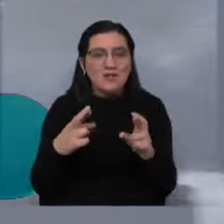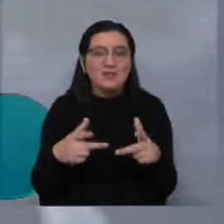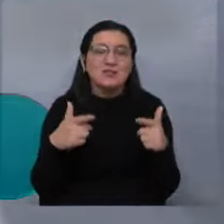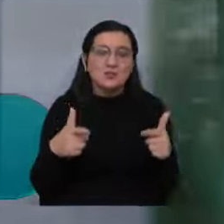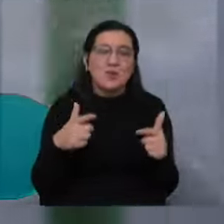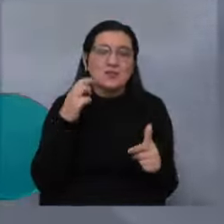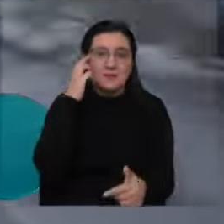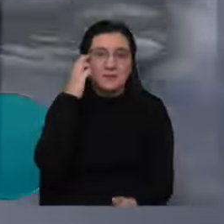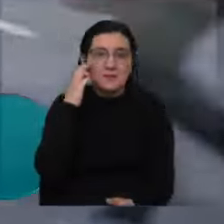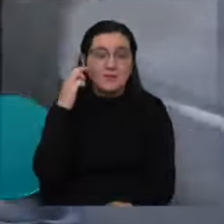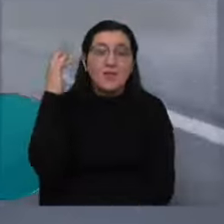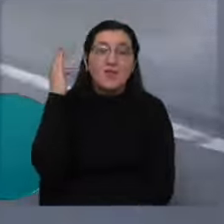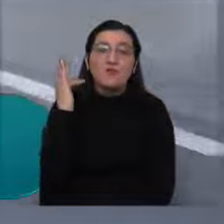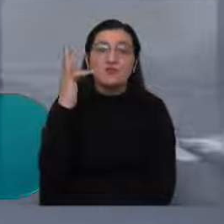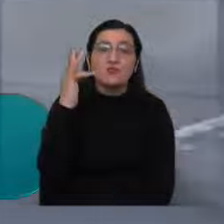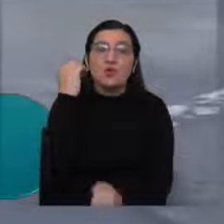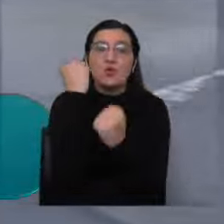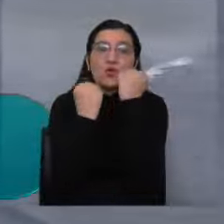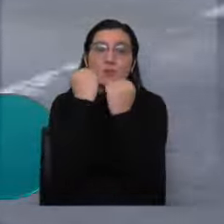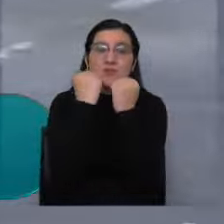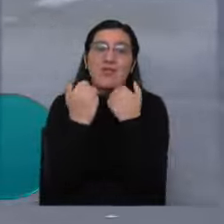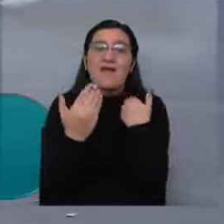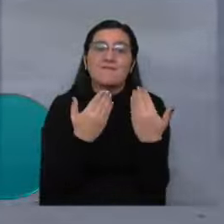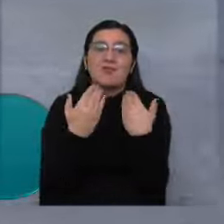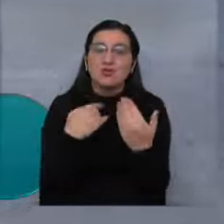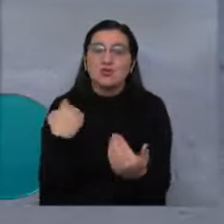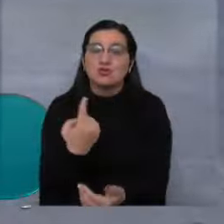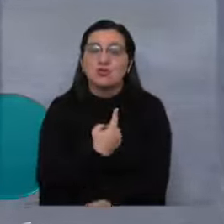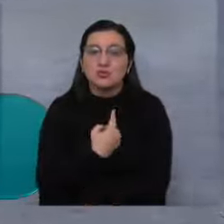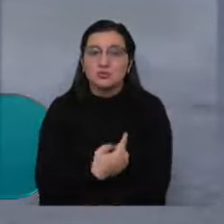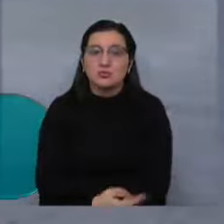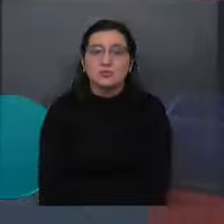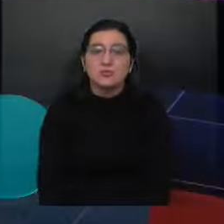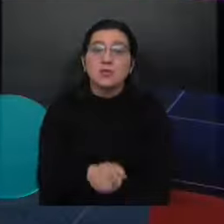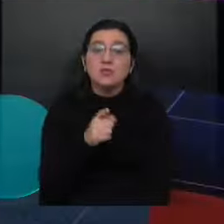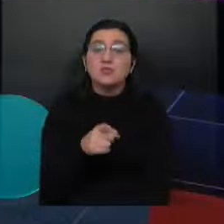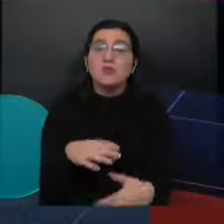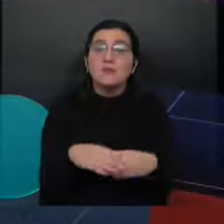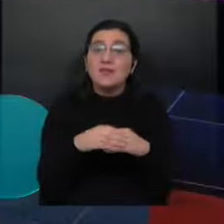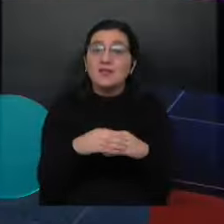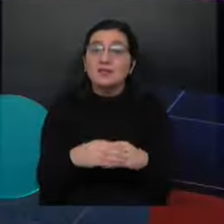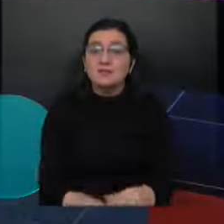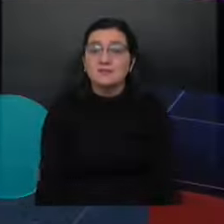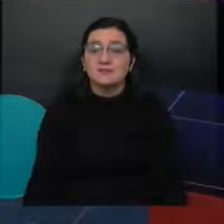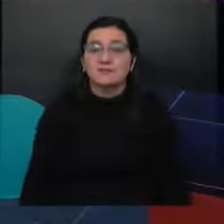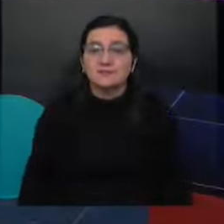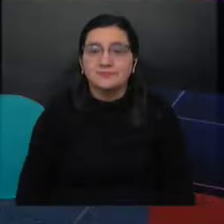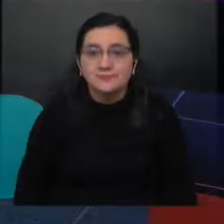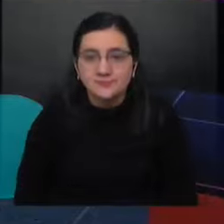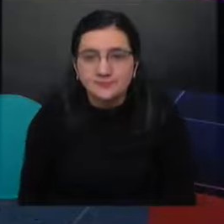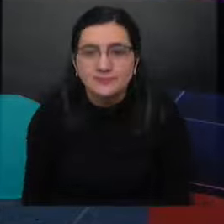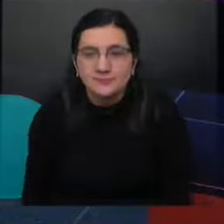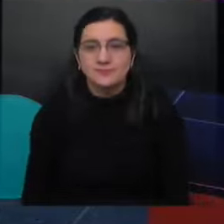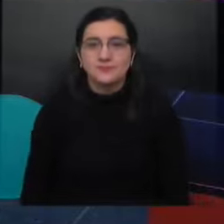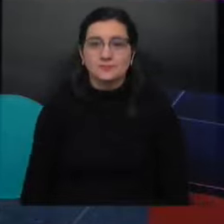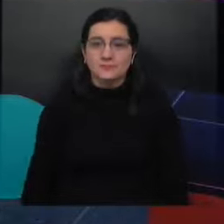carrera eh futuro economista Fito conversando con nosotros acerca de la amistad que es un Val y sus